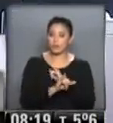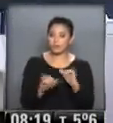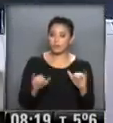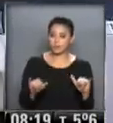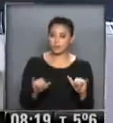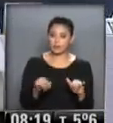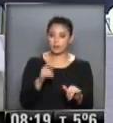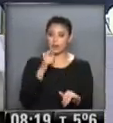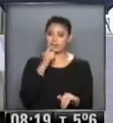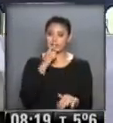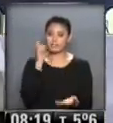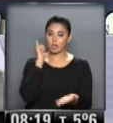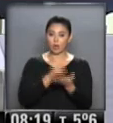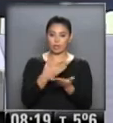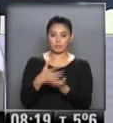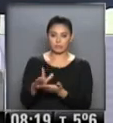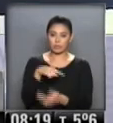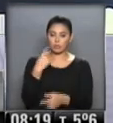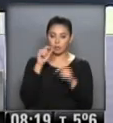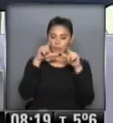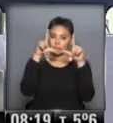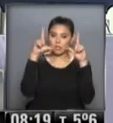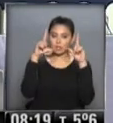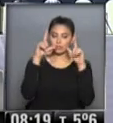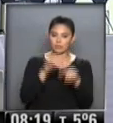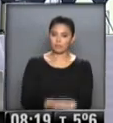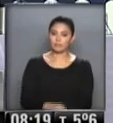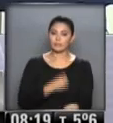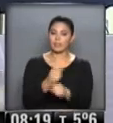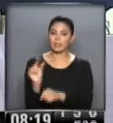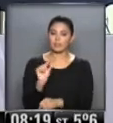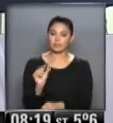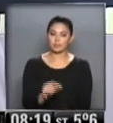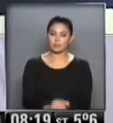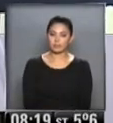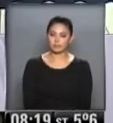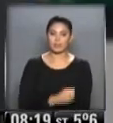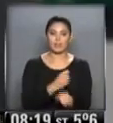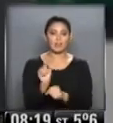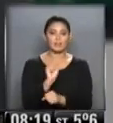este desalojo de acuerdo a la orden judicial. Estamos atentos a tu llamado, Ariel. Hasta luego. Hasta luego.